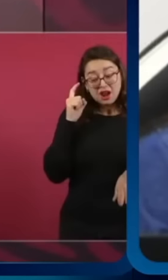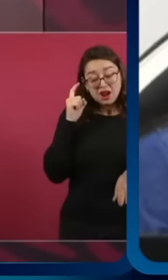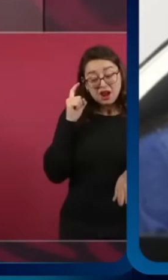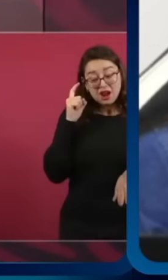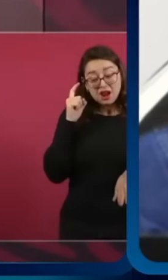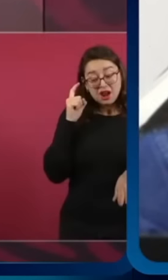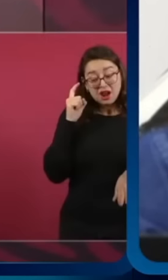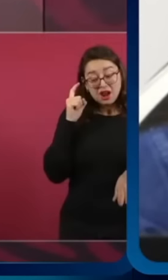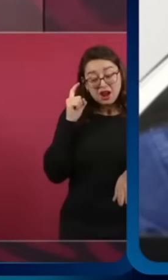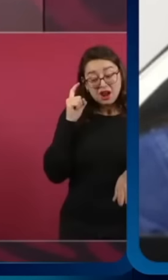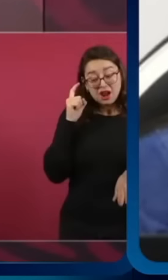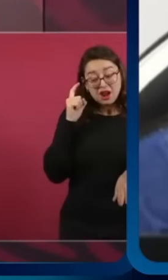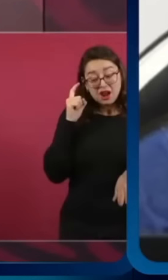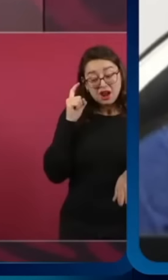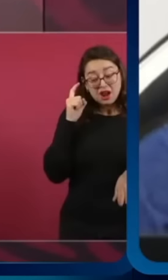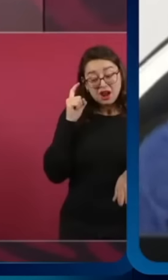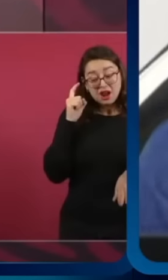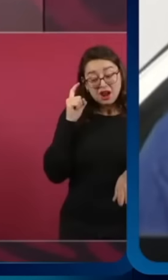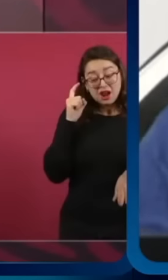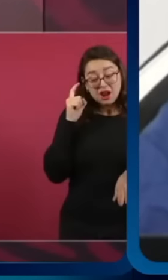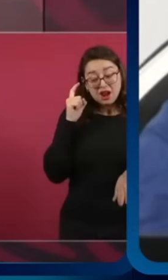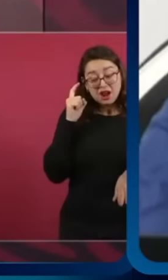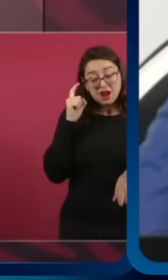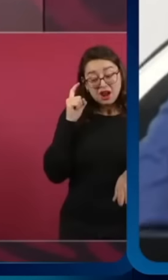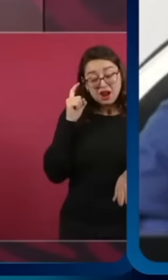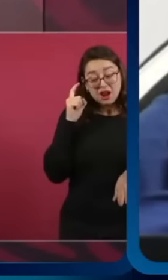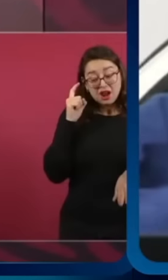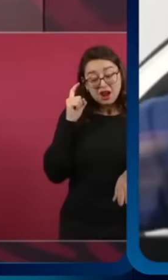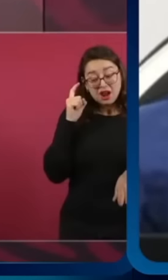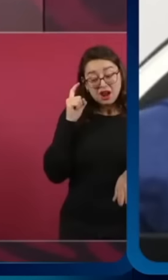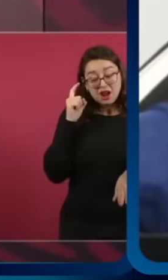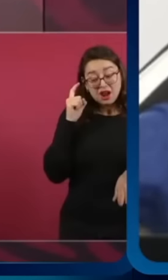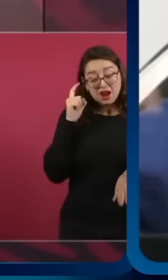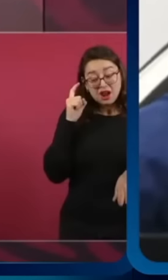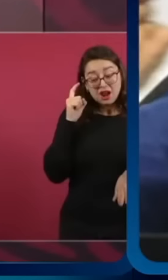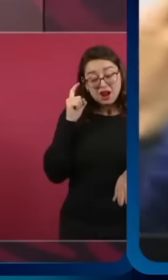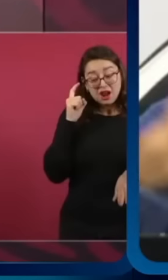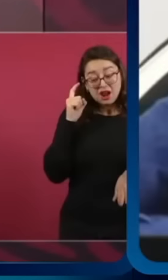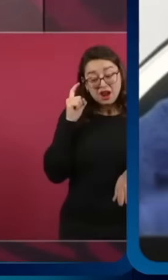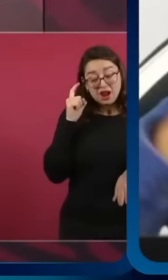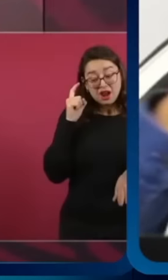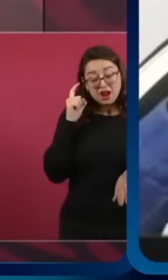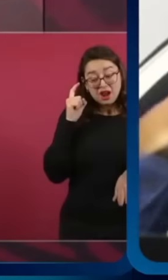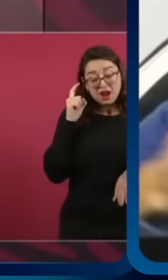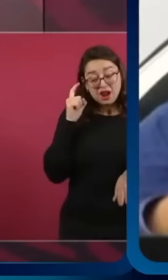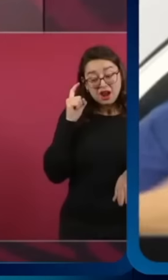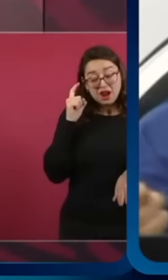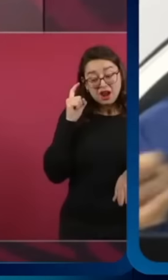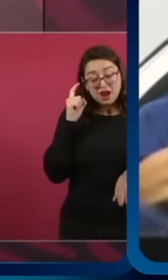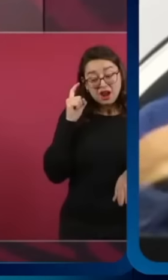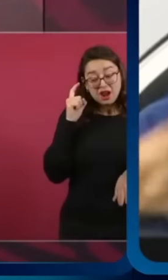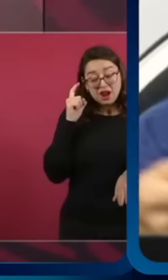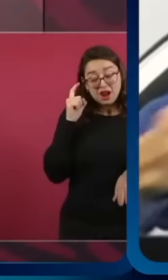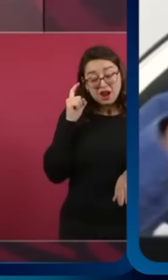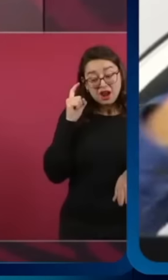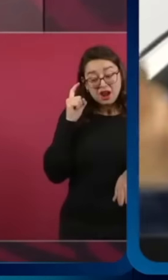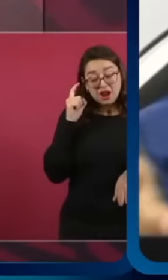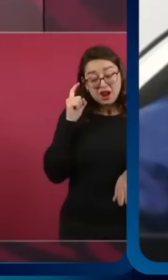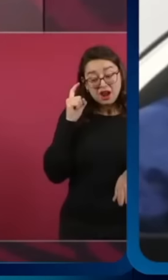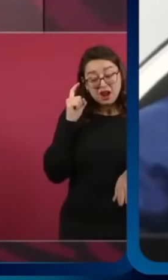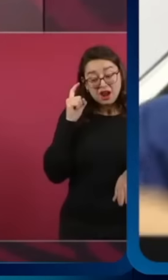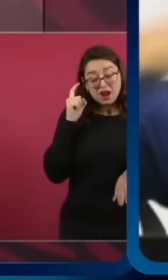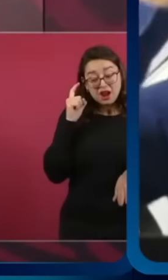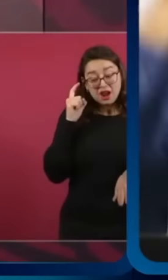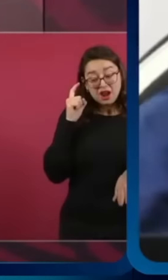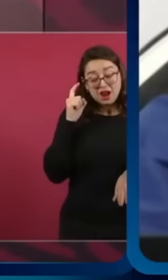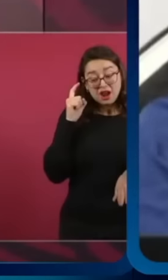hablo aquí en Jalisco, vámonos todo, todo Morena. Que en la pasada la gente hizo distinción y vean cómo